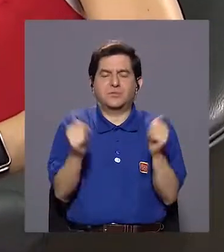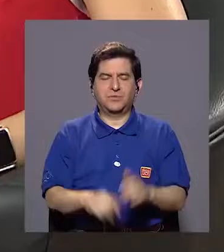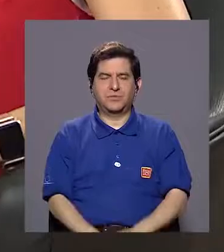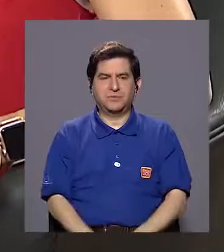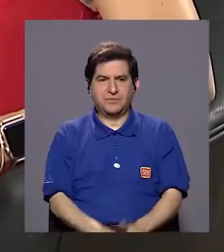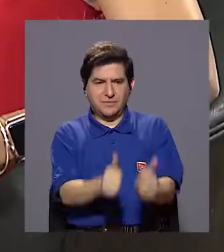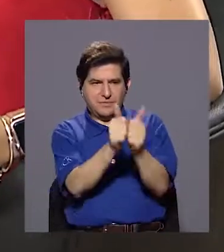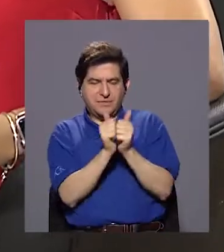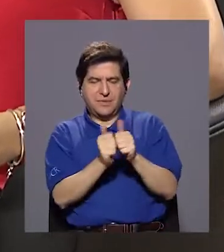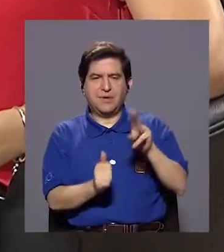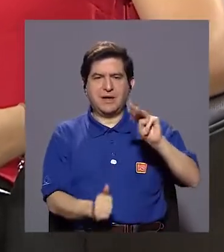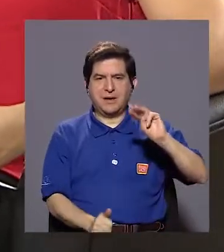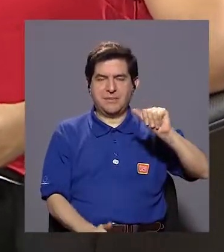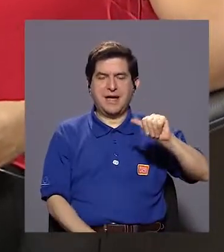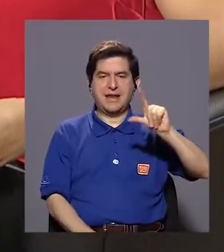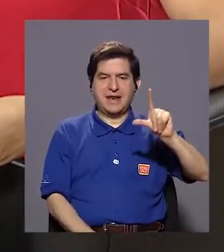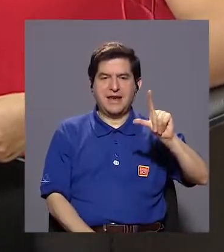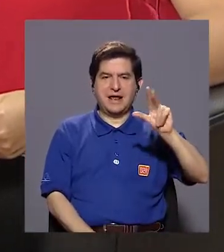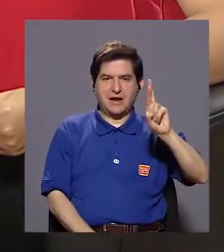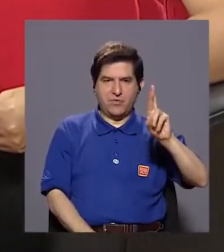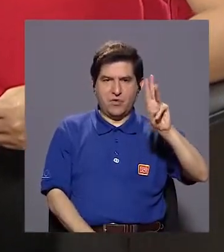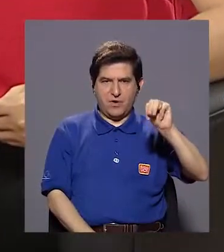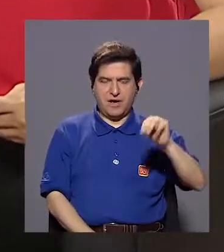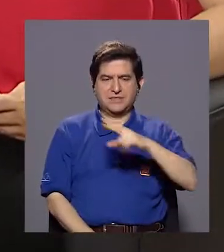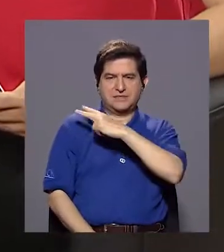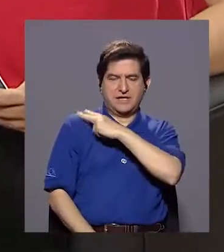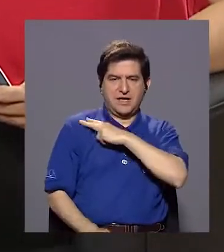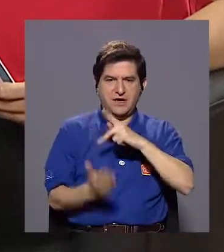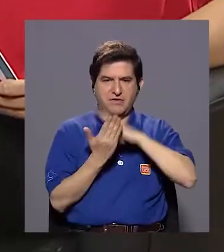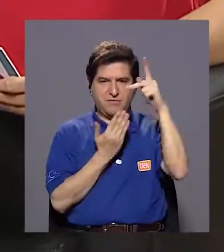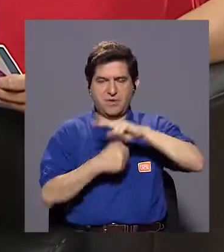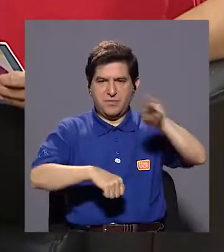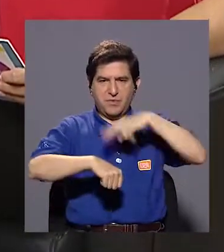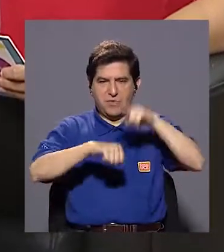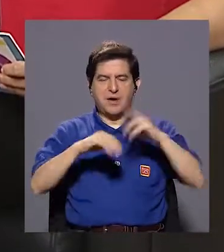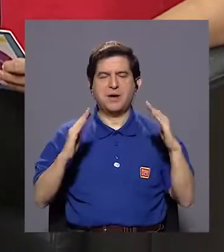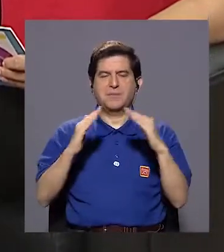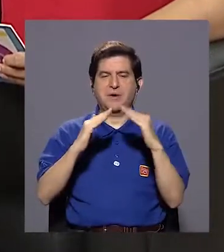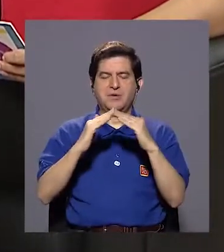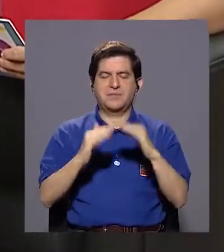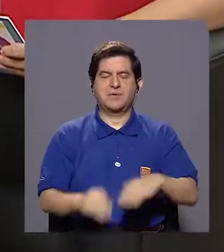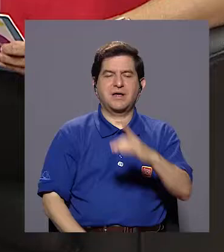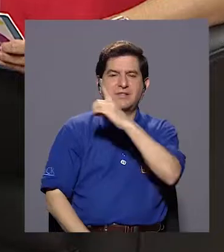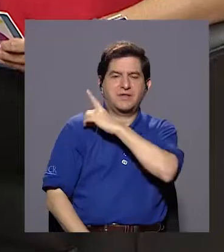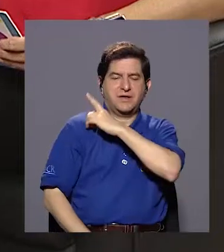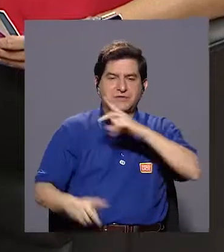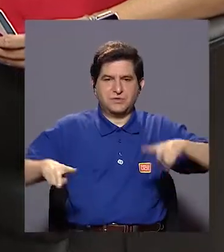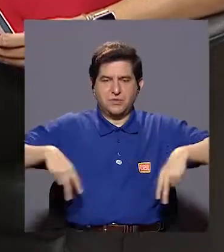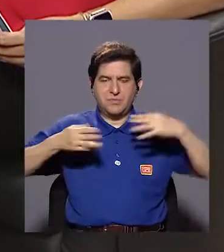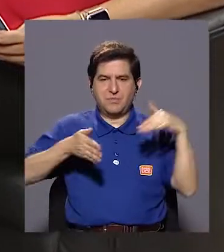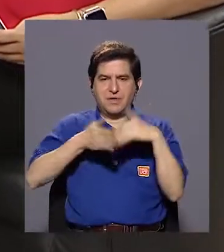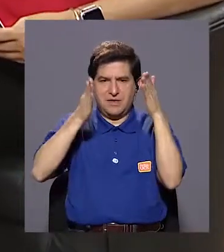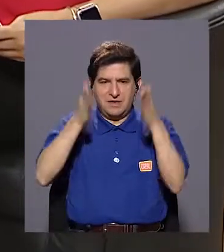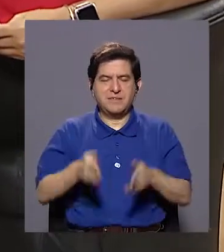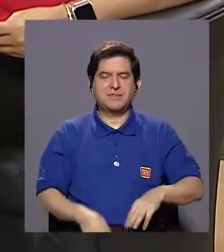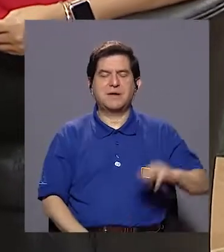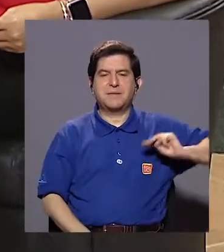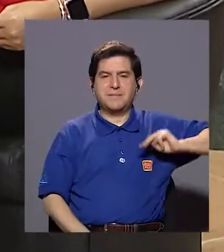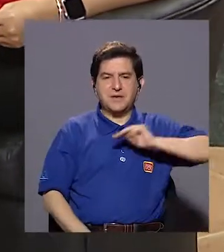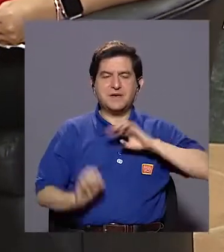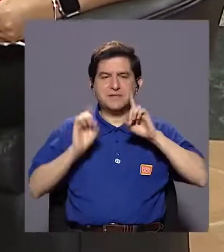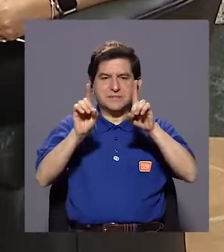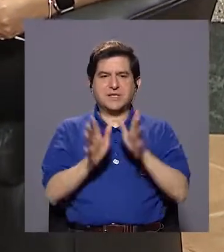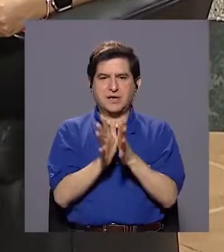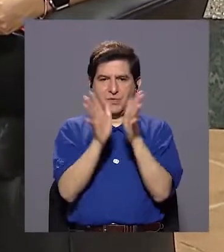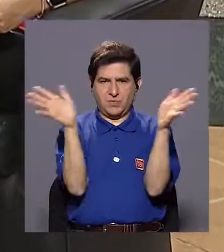Para ello nos acompaña la máster Liliana Rojas Molina, jefe del Programa Nacional de Convivencia de la Dirección de Vida Estudiantil del Ministerio